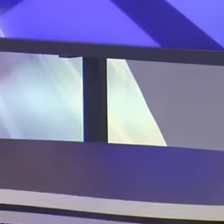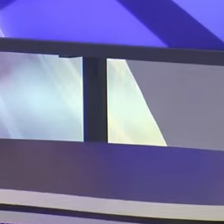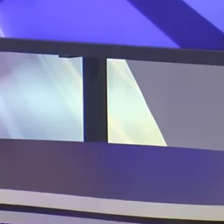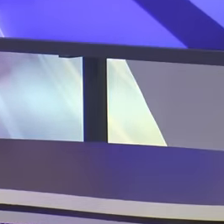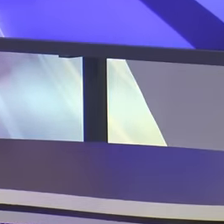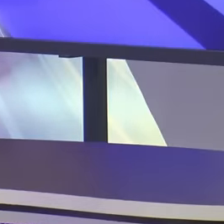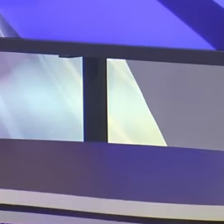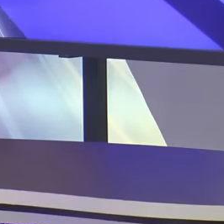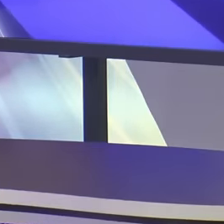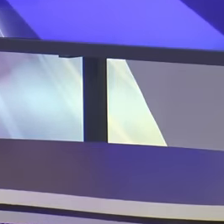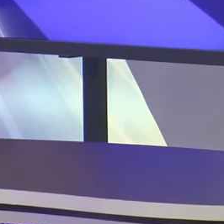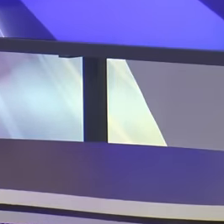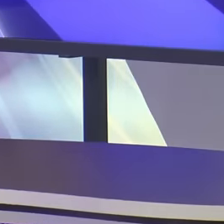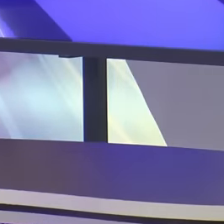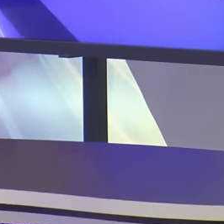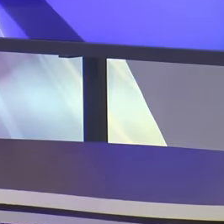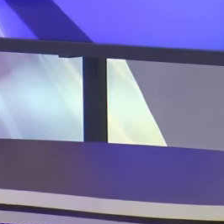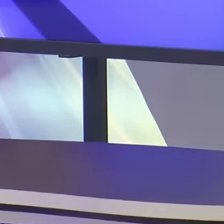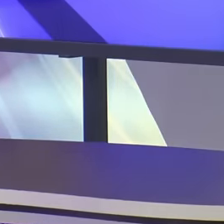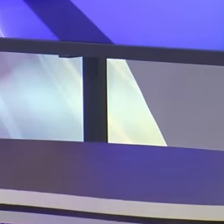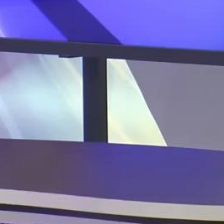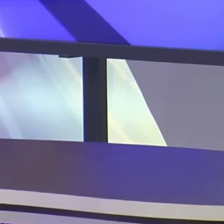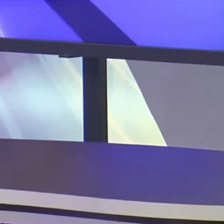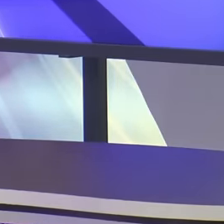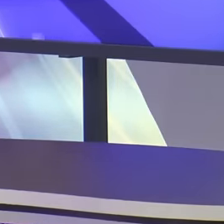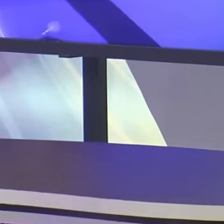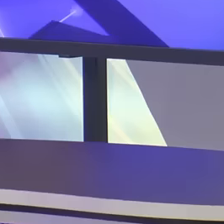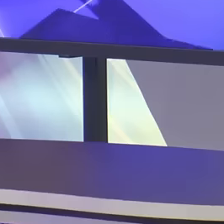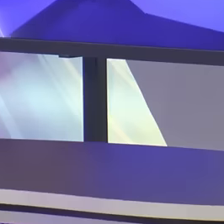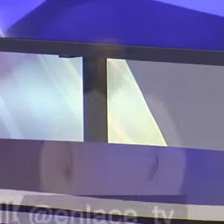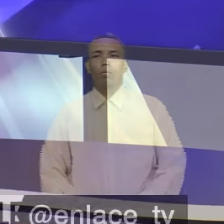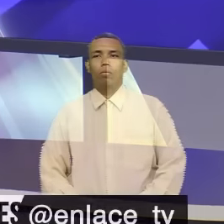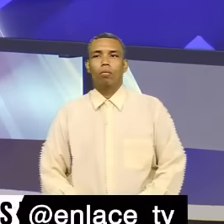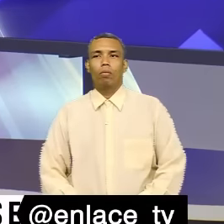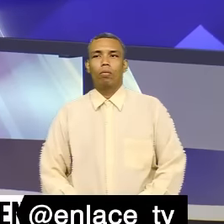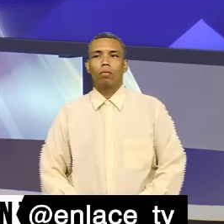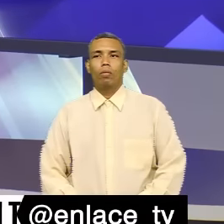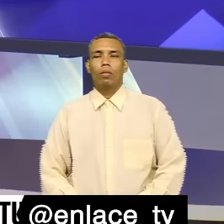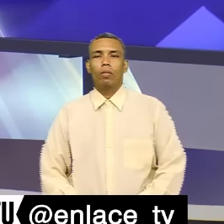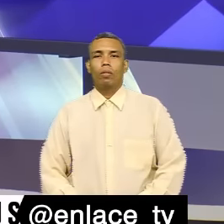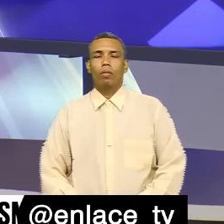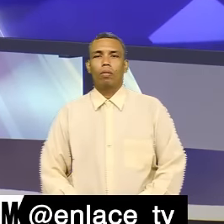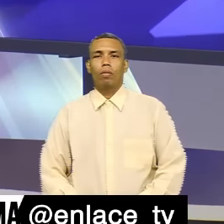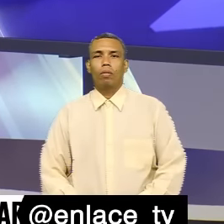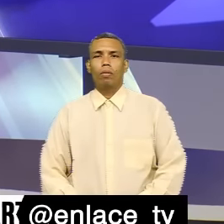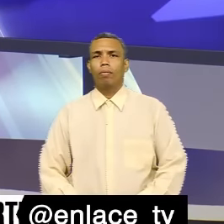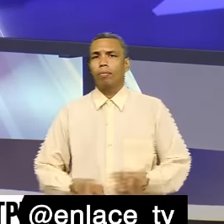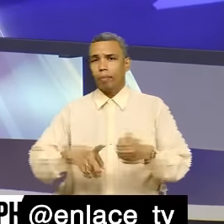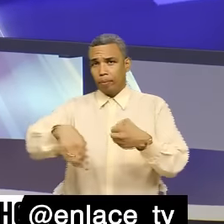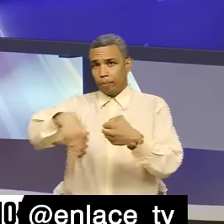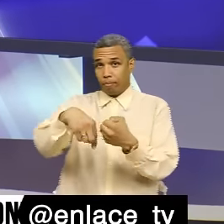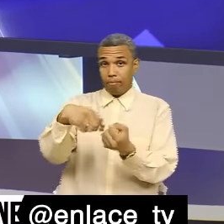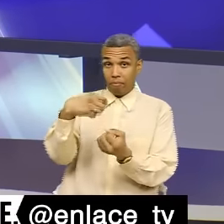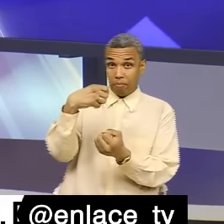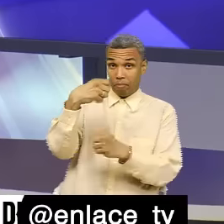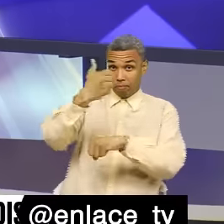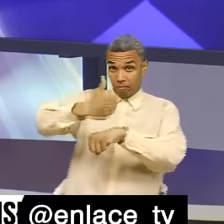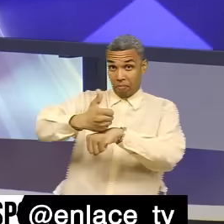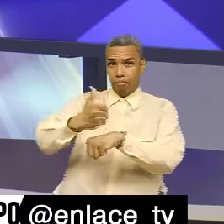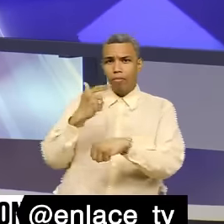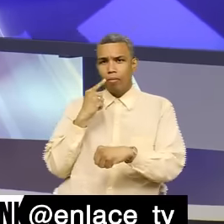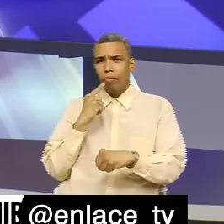Del mediodía, 20 minutos, continuamos con información deportiva. El profesor Jorge Luis Bernal se muestra optimista previo al encuentro de